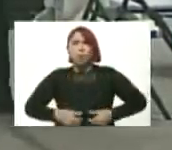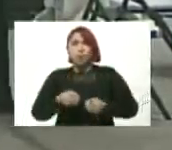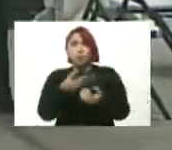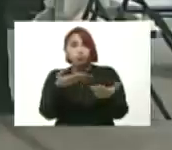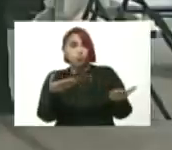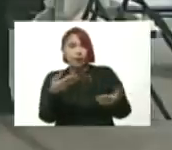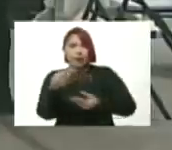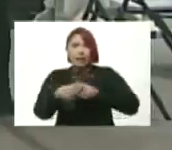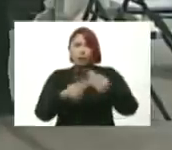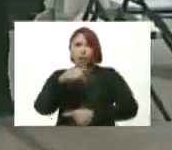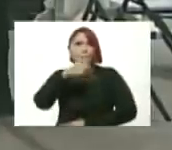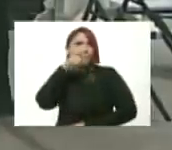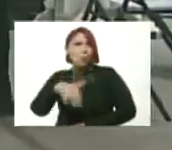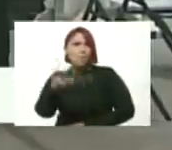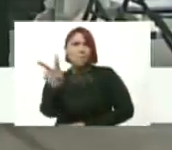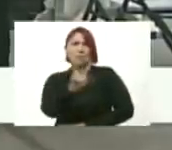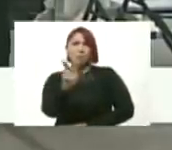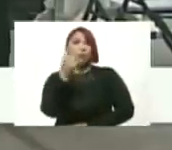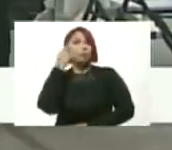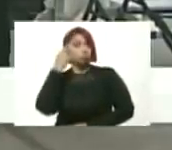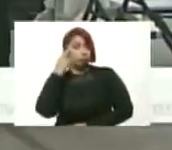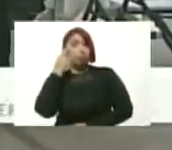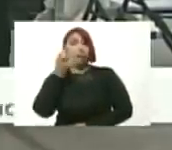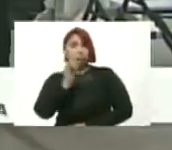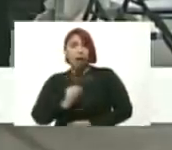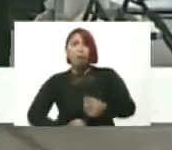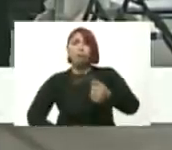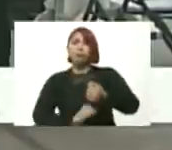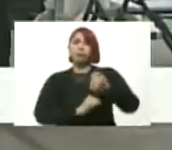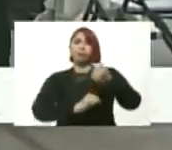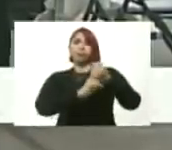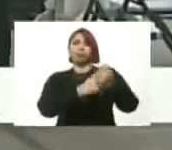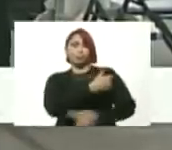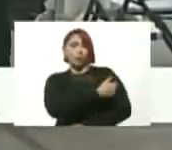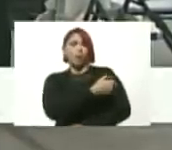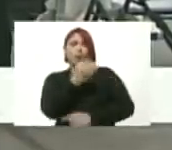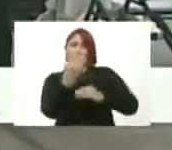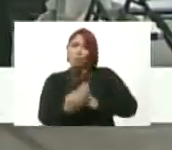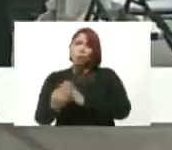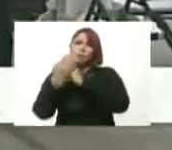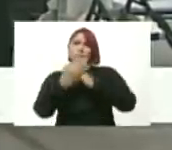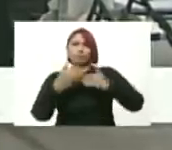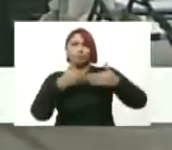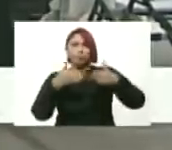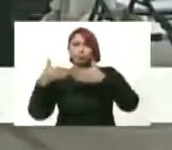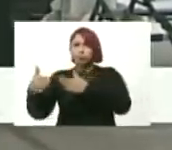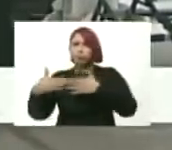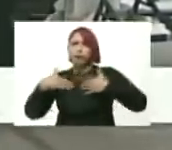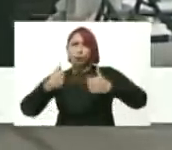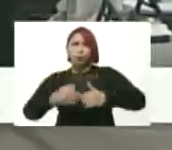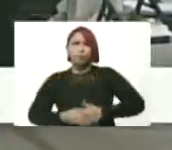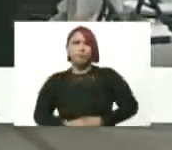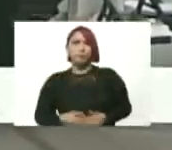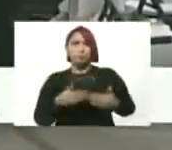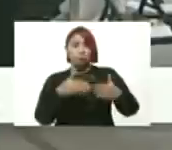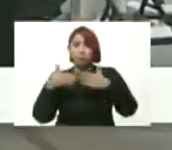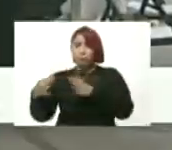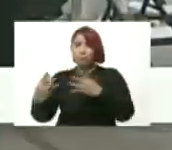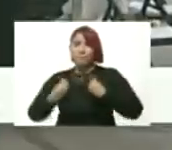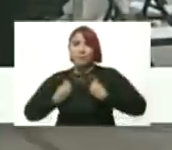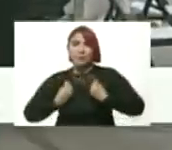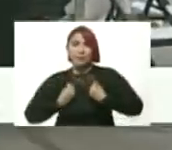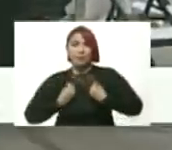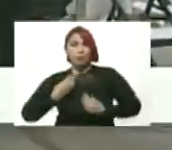ha hecho hoy el pueblo venezolano sabe que cuenta con las vacunas para protegerse para garantizar la salud para garantizar la vida